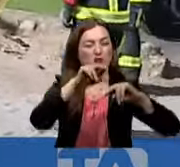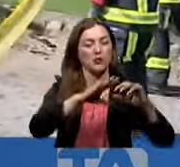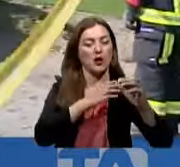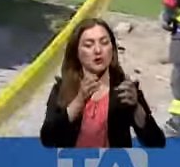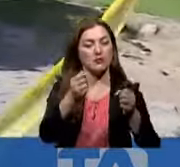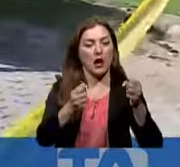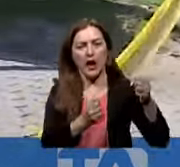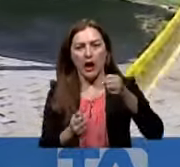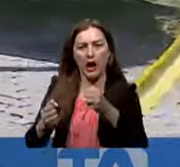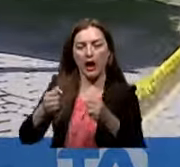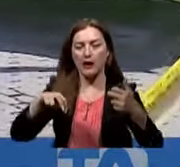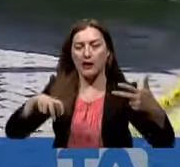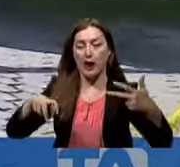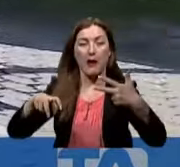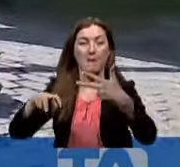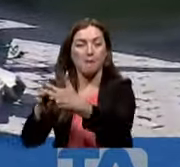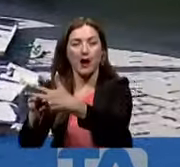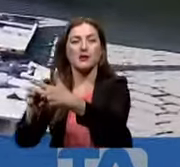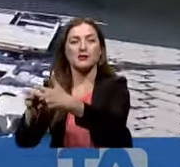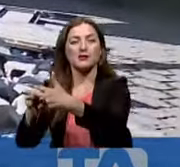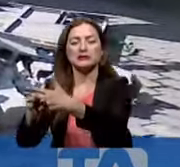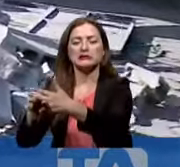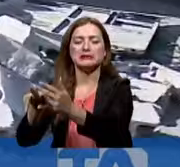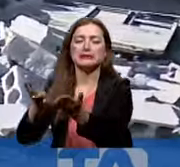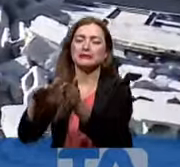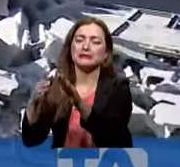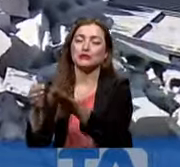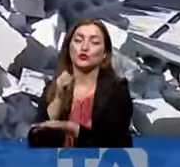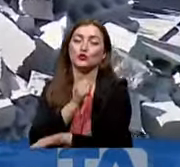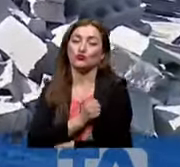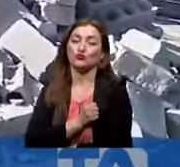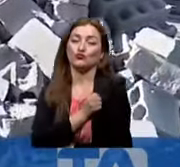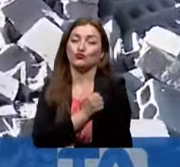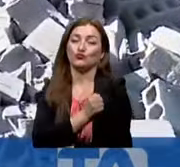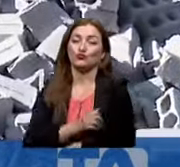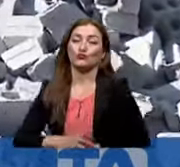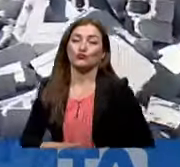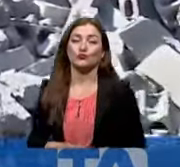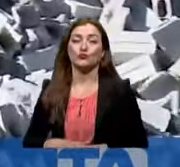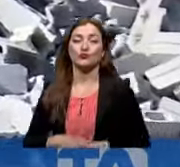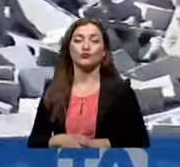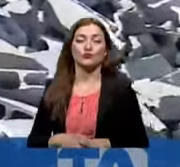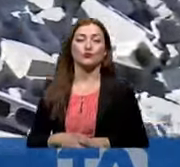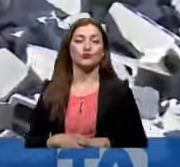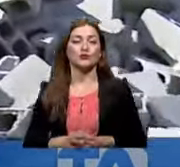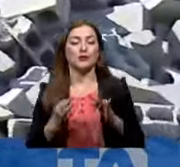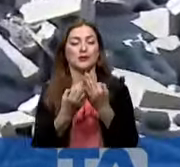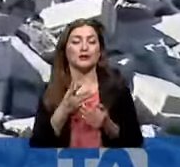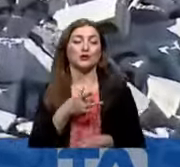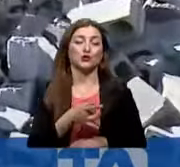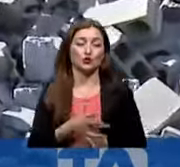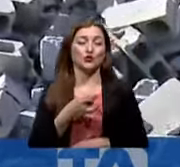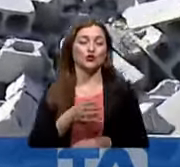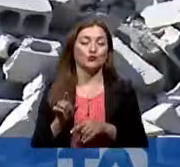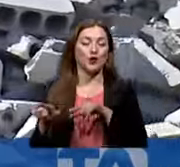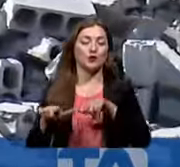impacta a la chica y que hoy lamentablemente pues se confirma su deceso entre en medio del dolor de los familiares que se